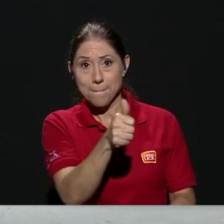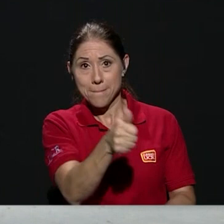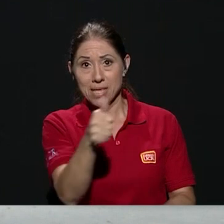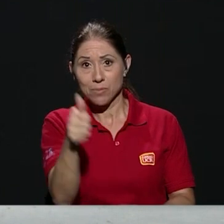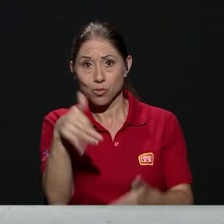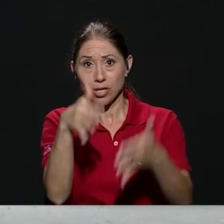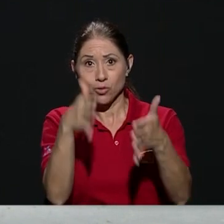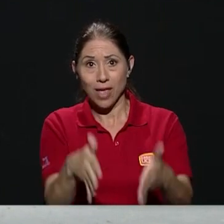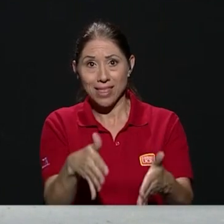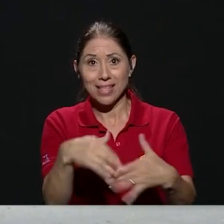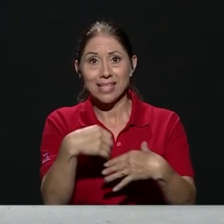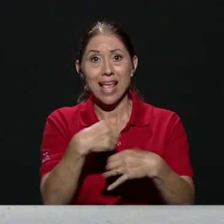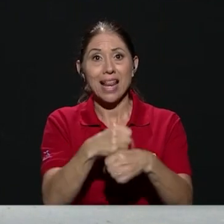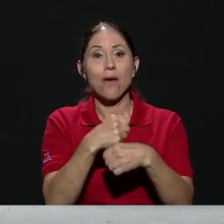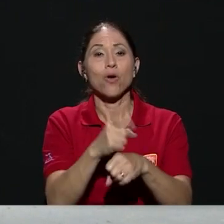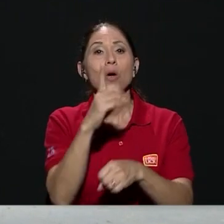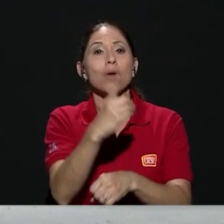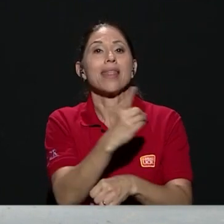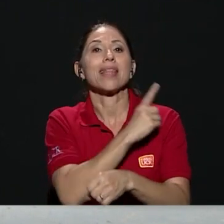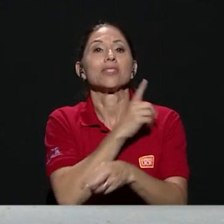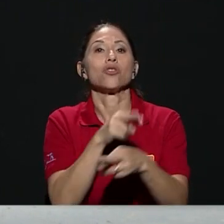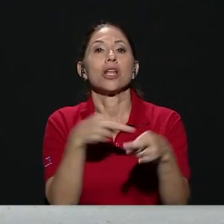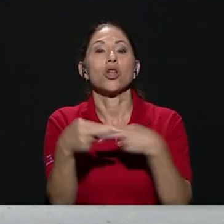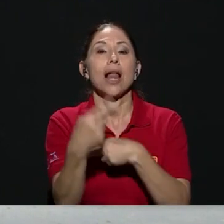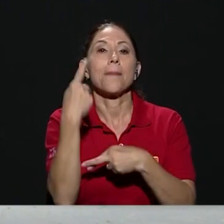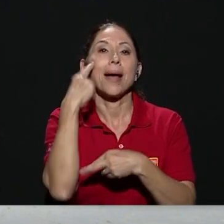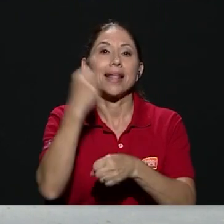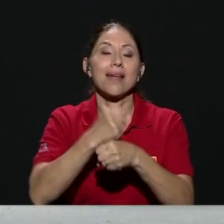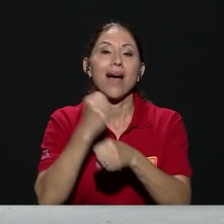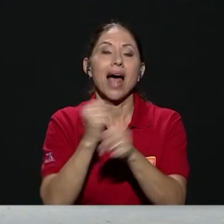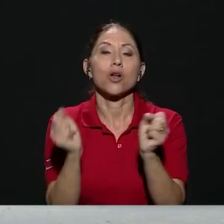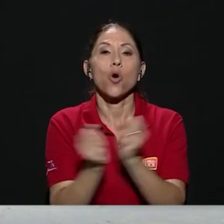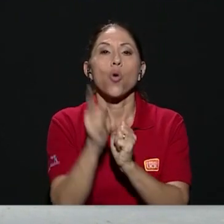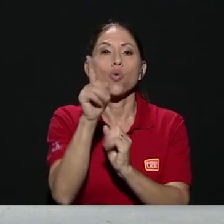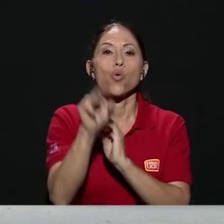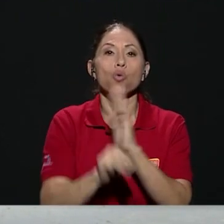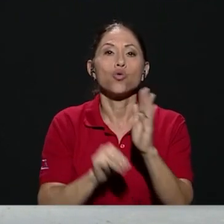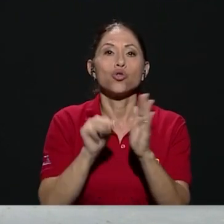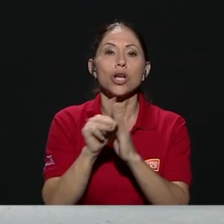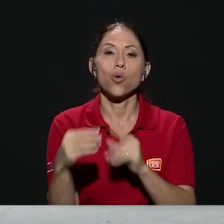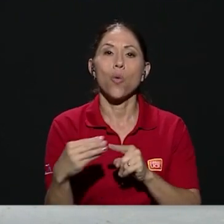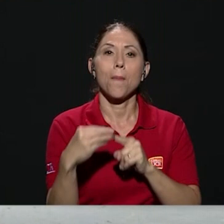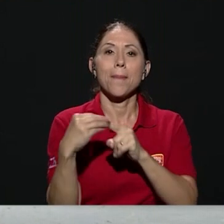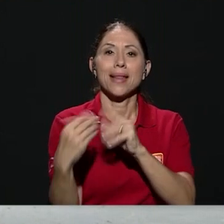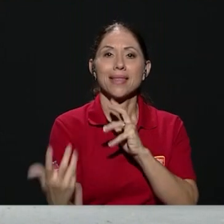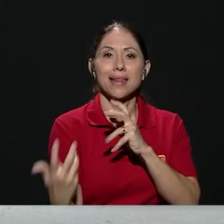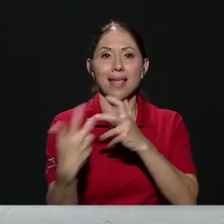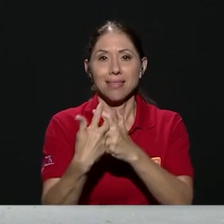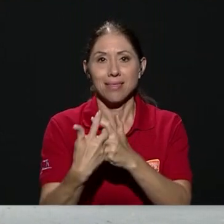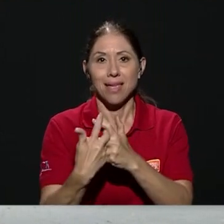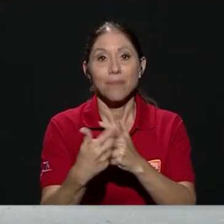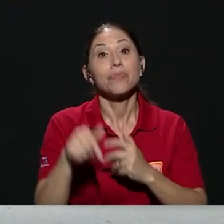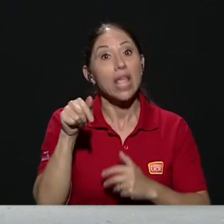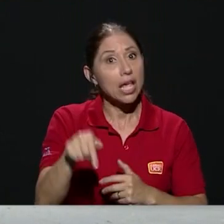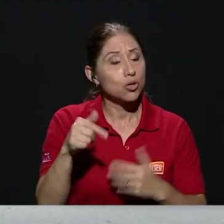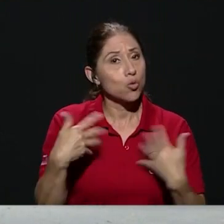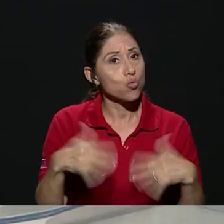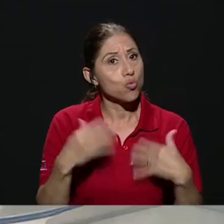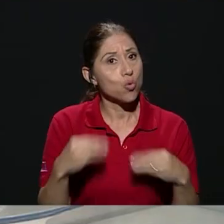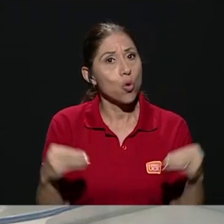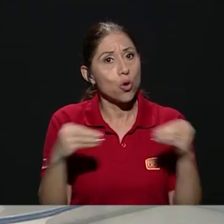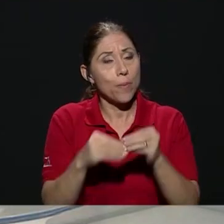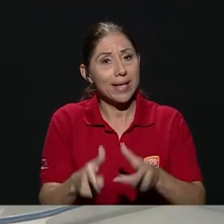conjunto una dirección regional para trabajar un currículum pertinente. Esto yo creo que es para nosotros uno de los